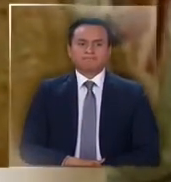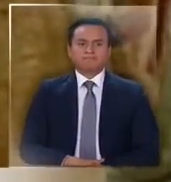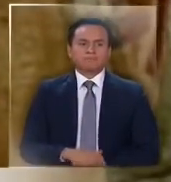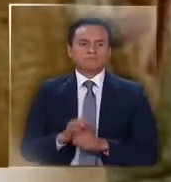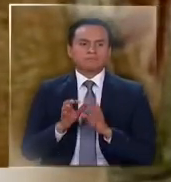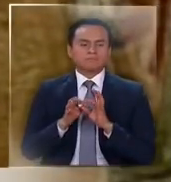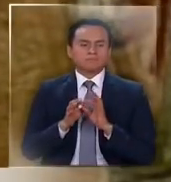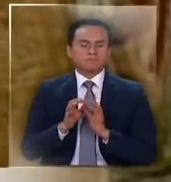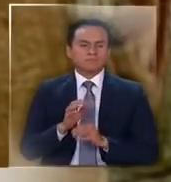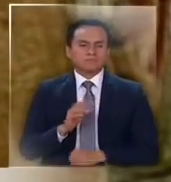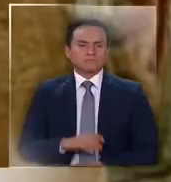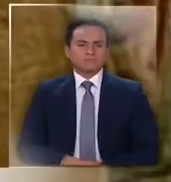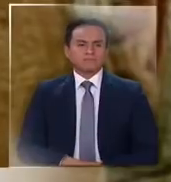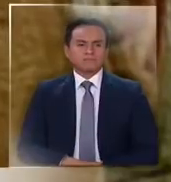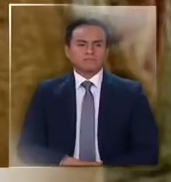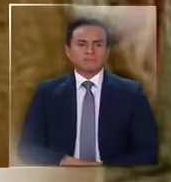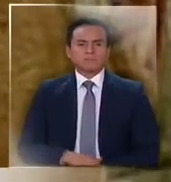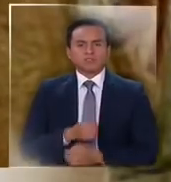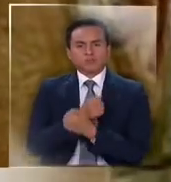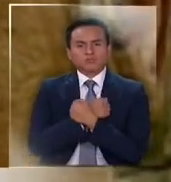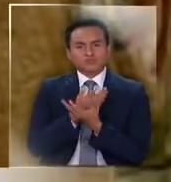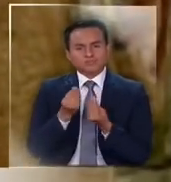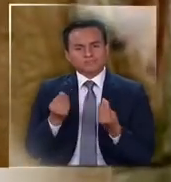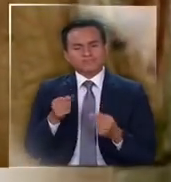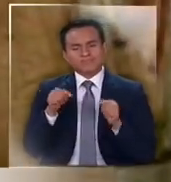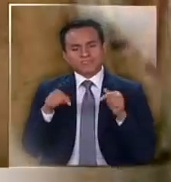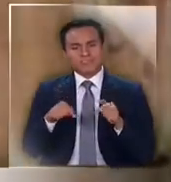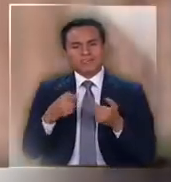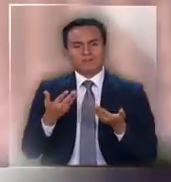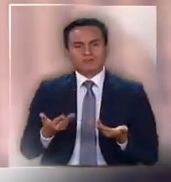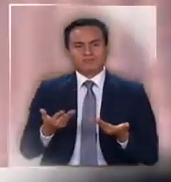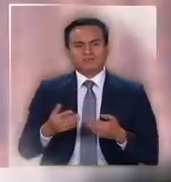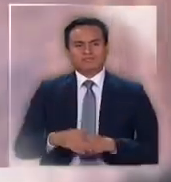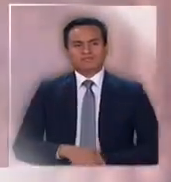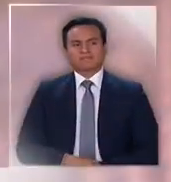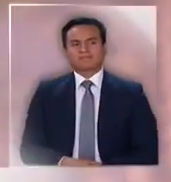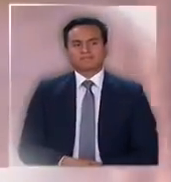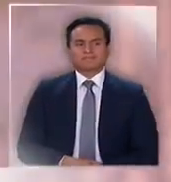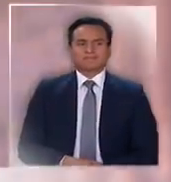Gracias. Los quiero mucho. Aquí estamos